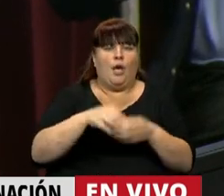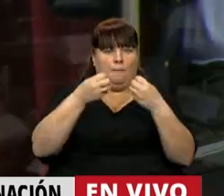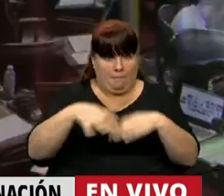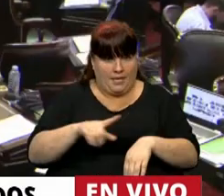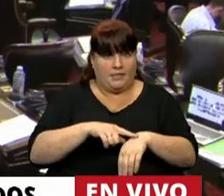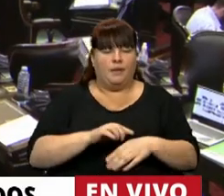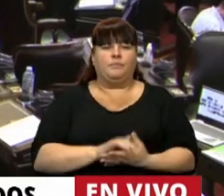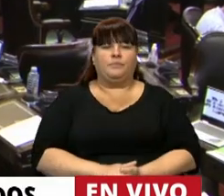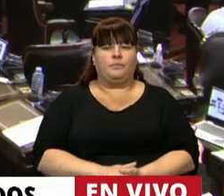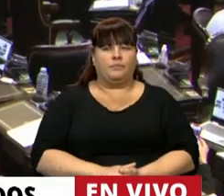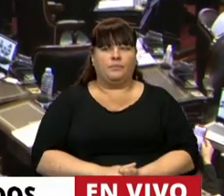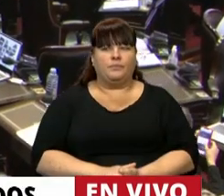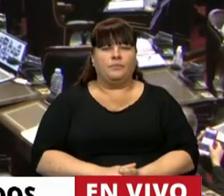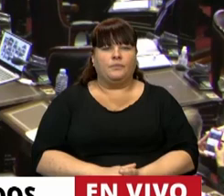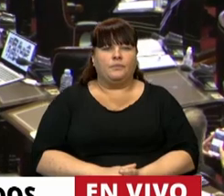tiempo